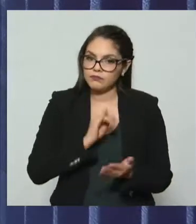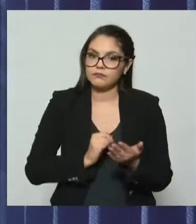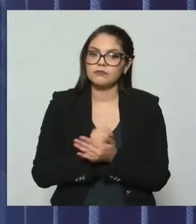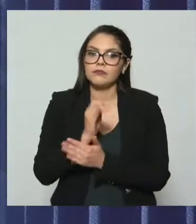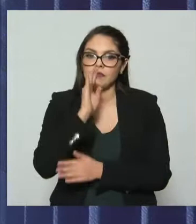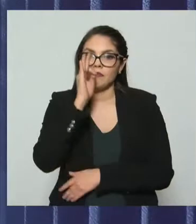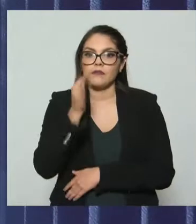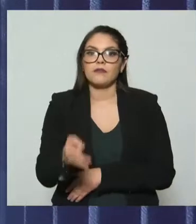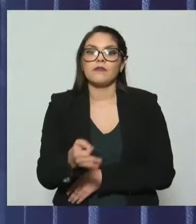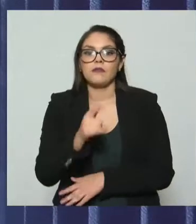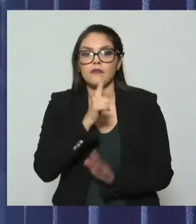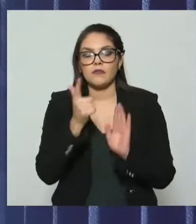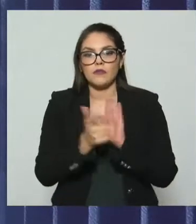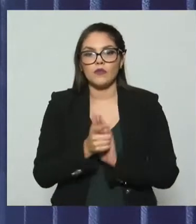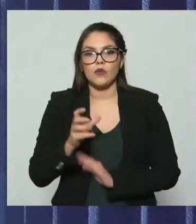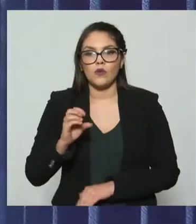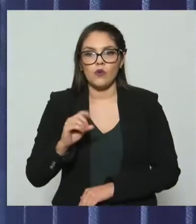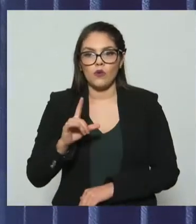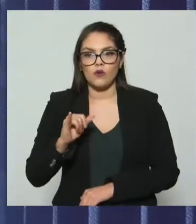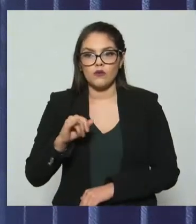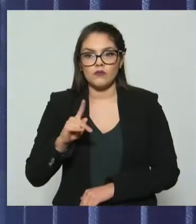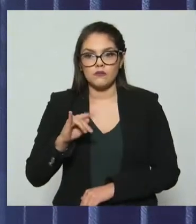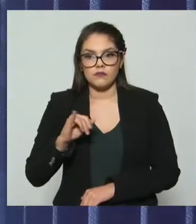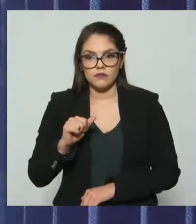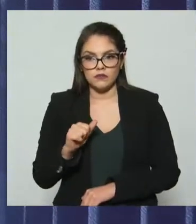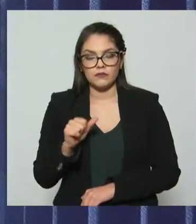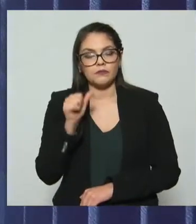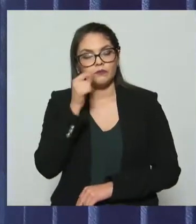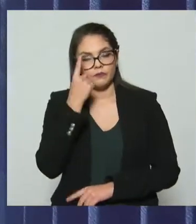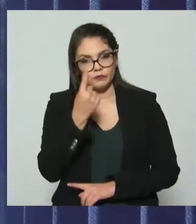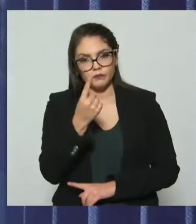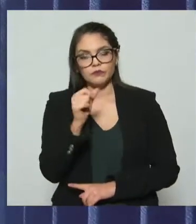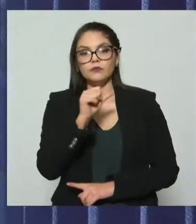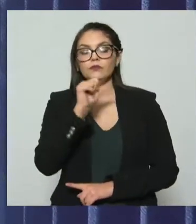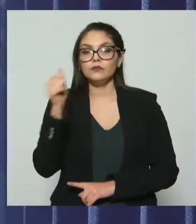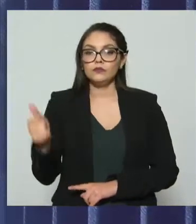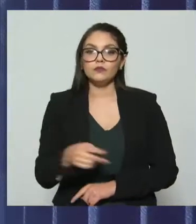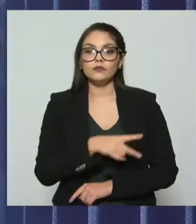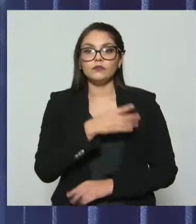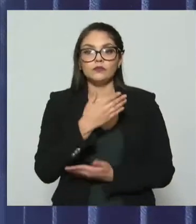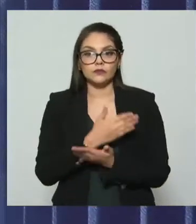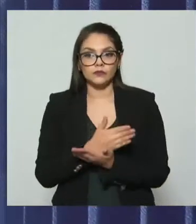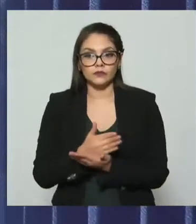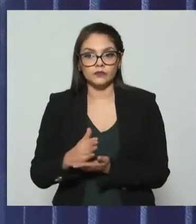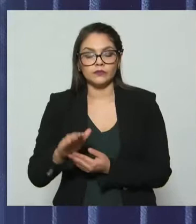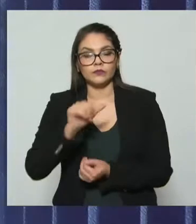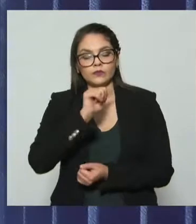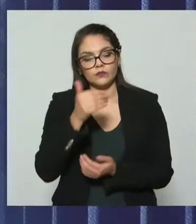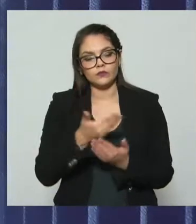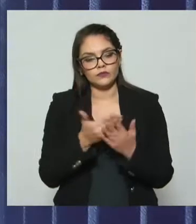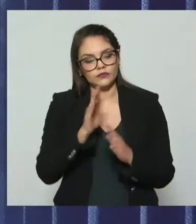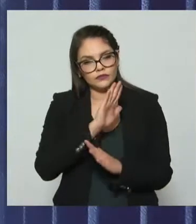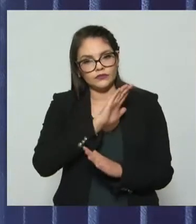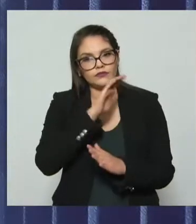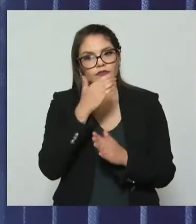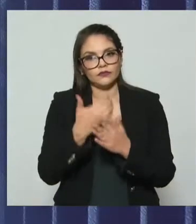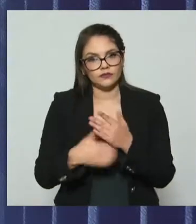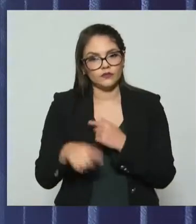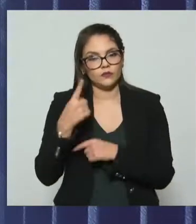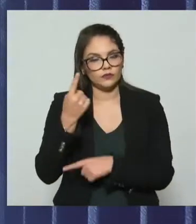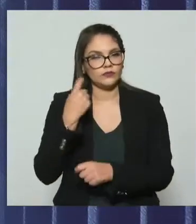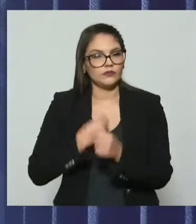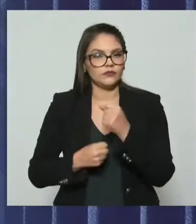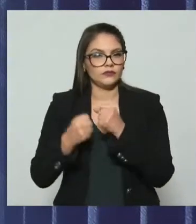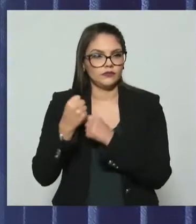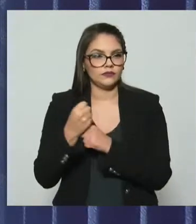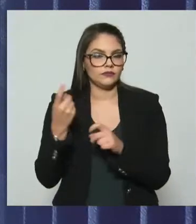beneficio de todas las mujeres en la capital. Y otra ley muy importante a destacar en este periodo que ha concluido el año pasado